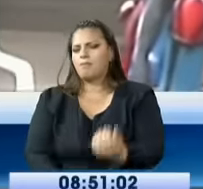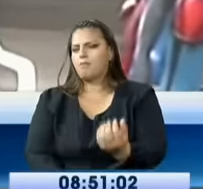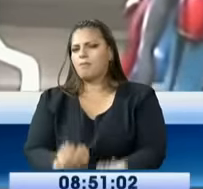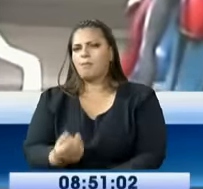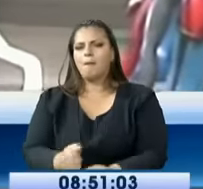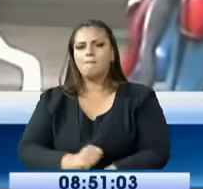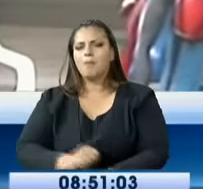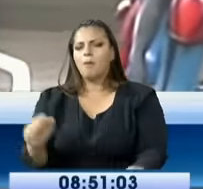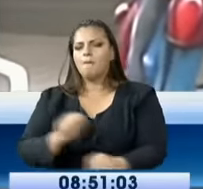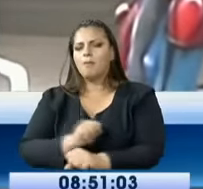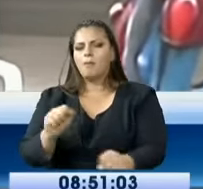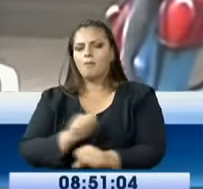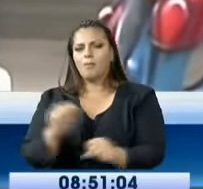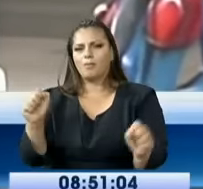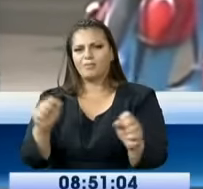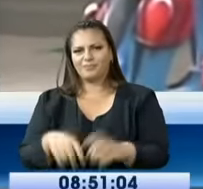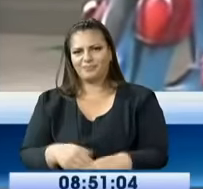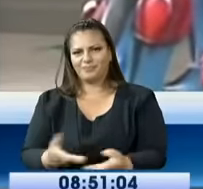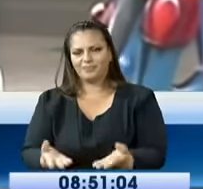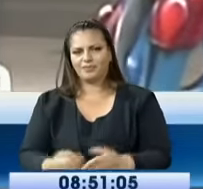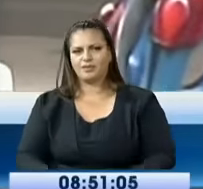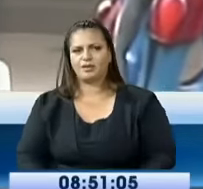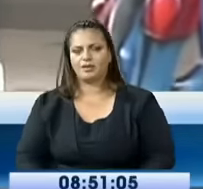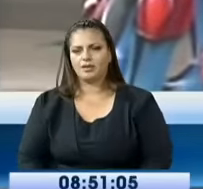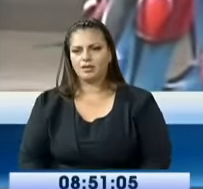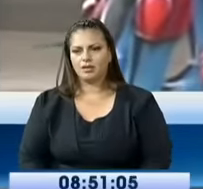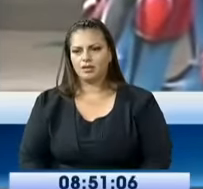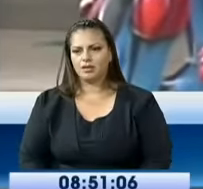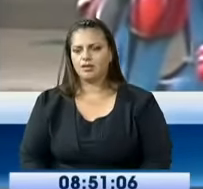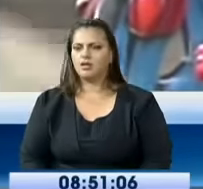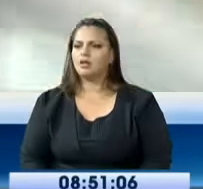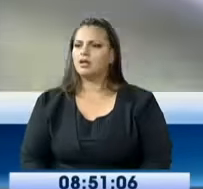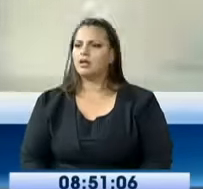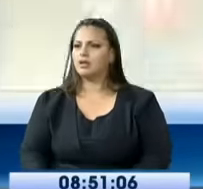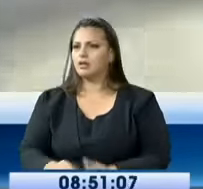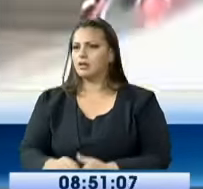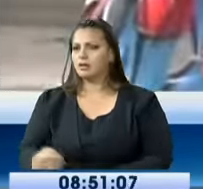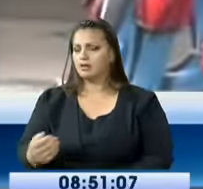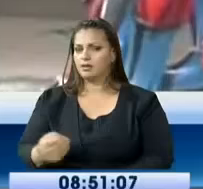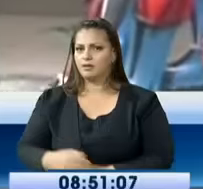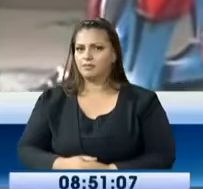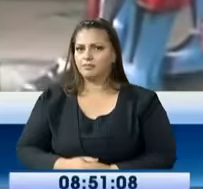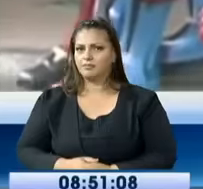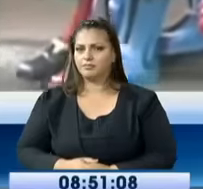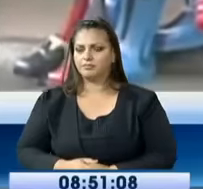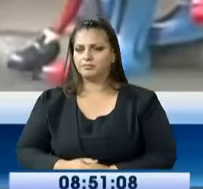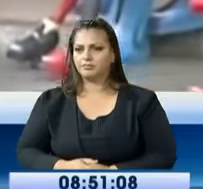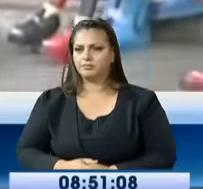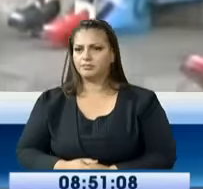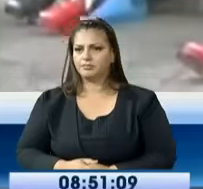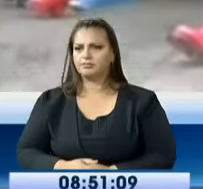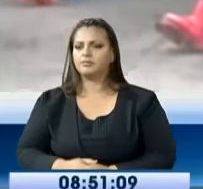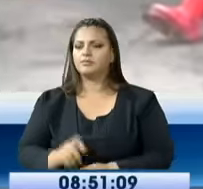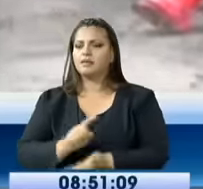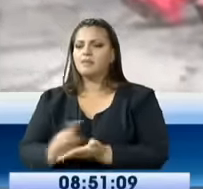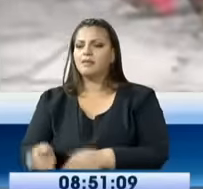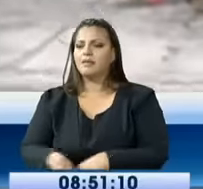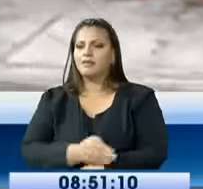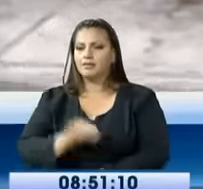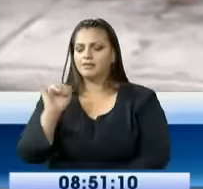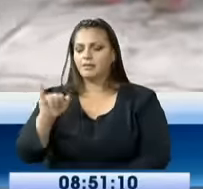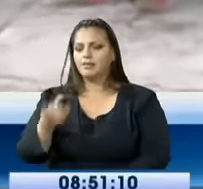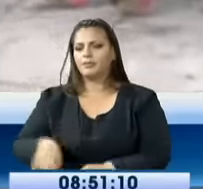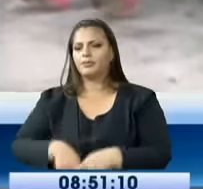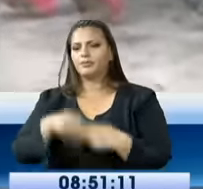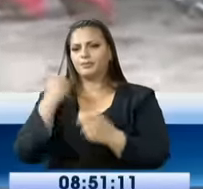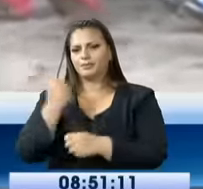empezaron? Bueno, yo salí desde el sábado. De la próxima semana salí, por el 12 yo salí. Hay muchas personas que les gusta comprar